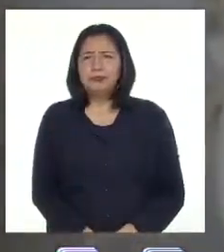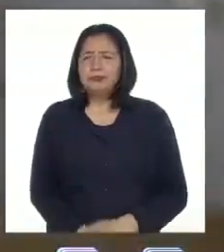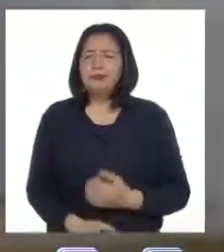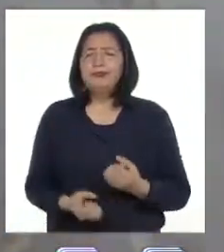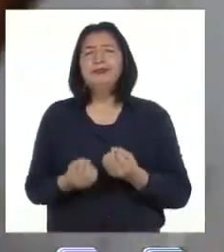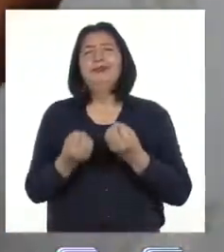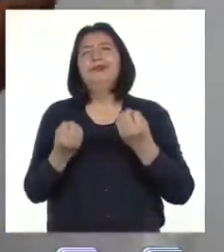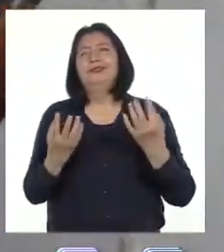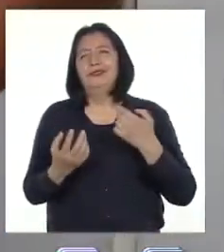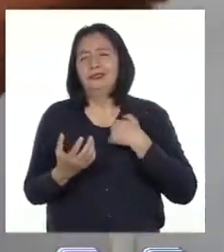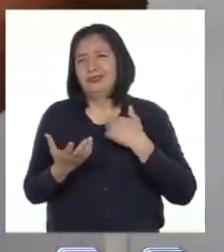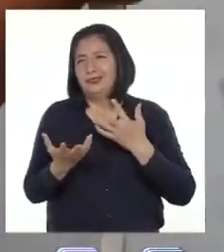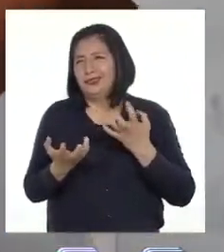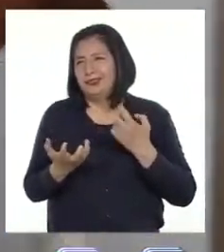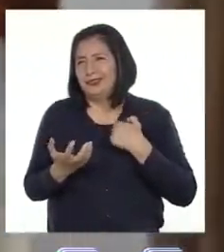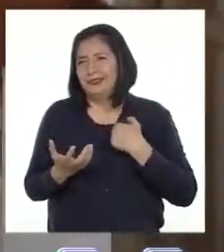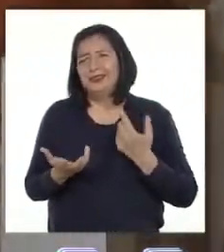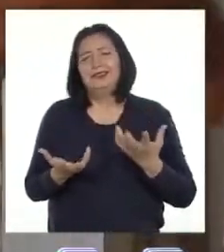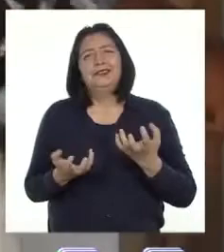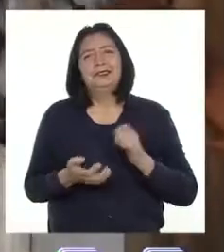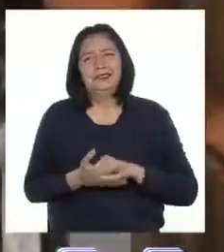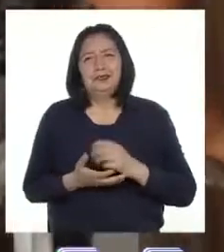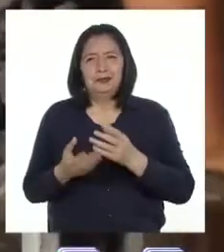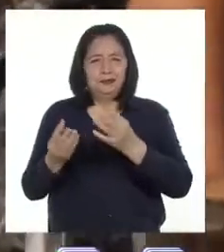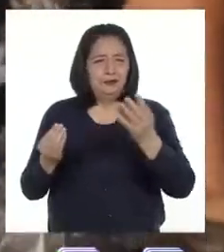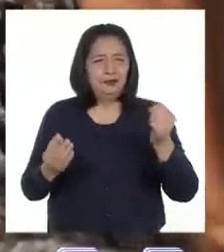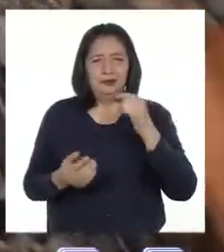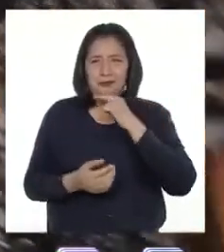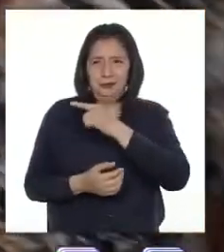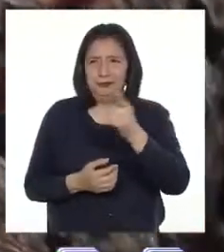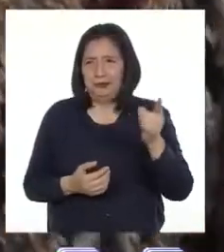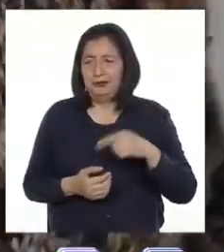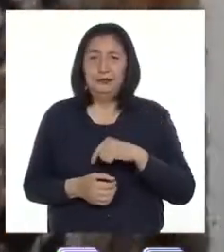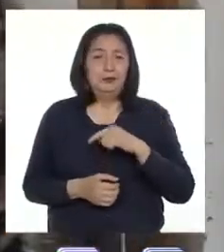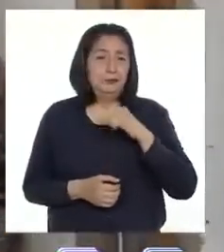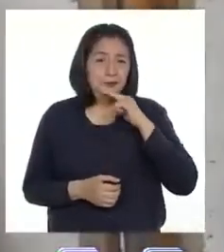cuánto quisiera, ¿no? Cuánto quisiera de que muchas mujeres,